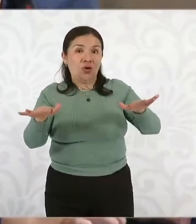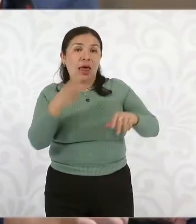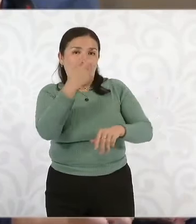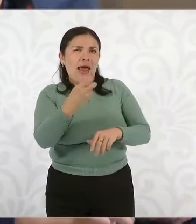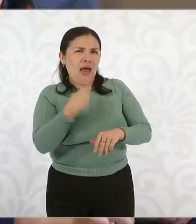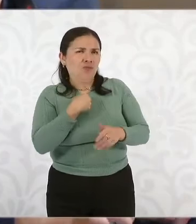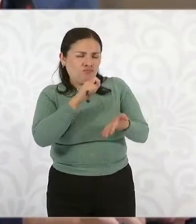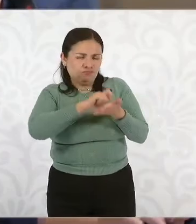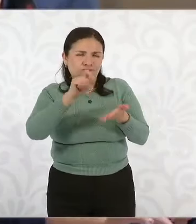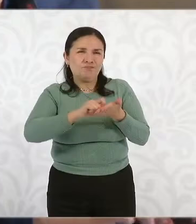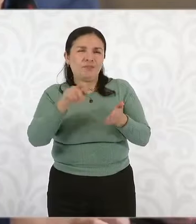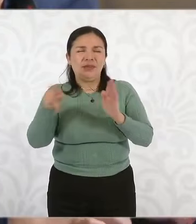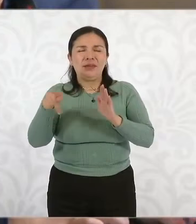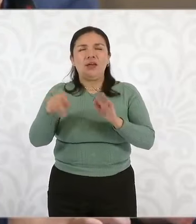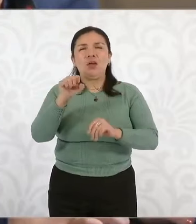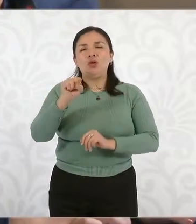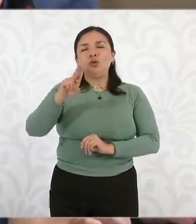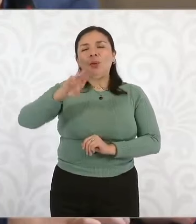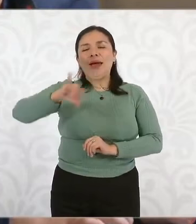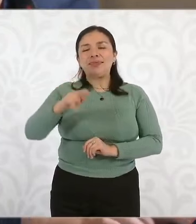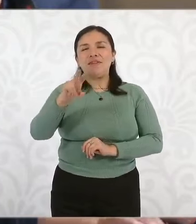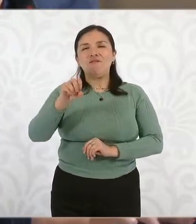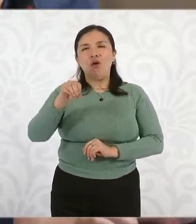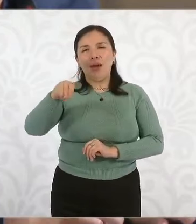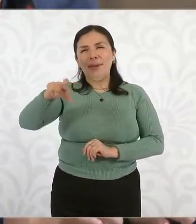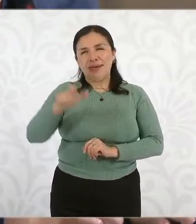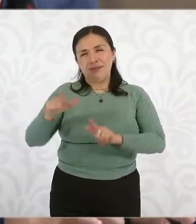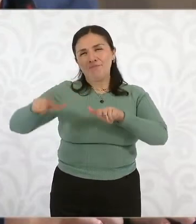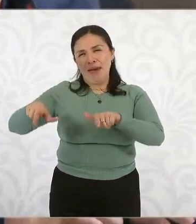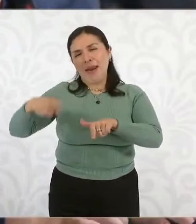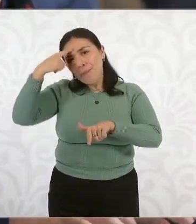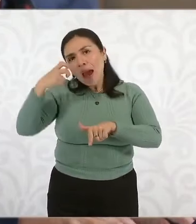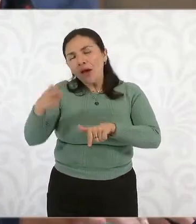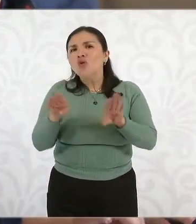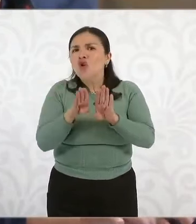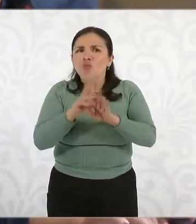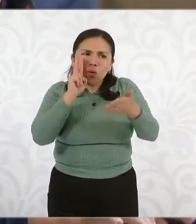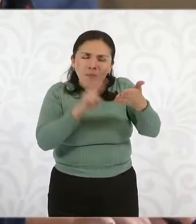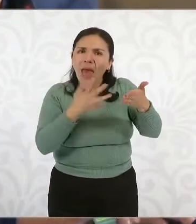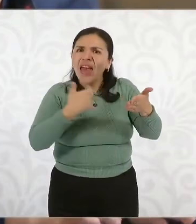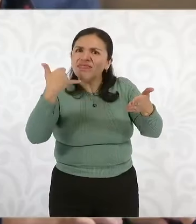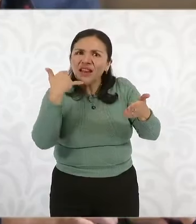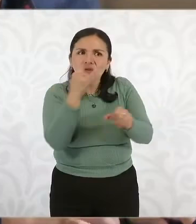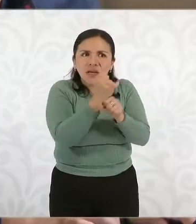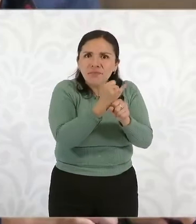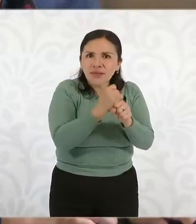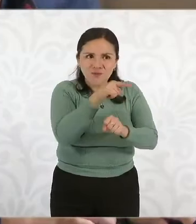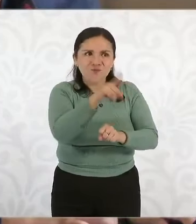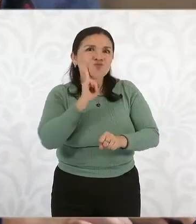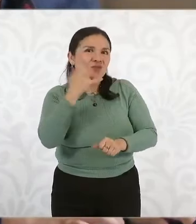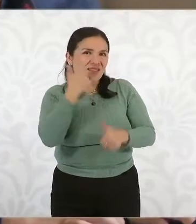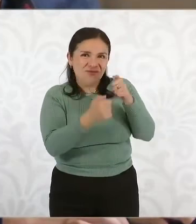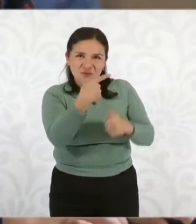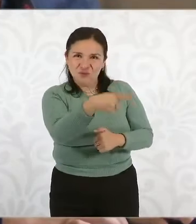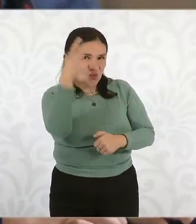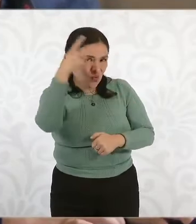lo registramos en Subjetivo MX sobre cómo es que se dan a conocer estas nuevas capturas de pantalla del teléfono de la señora Beller, y